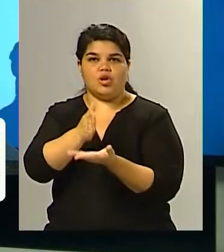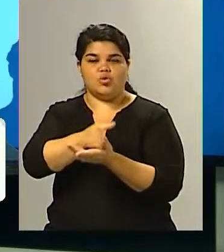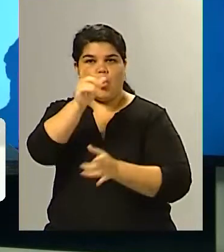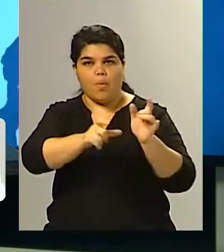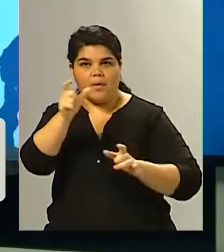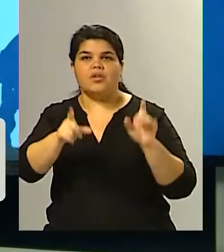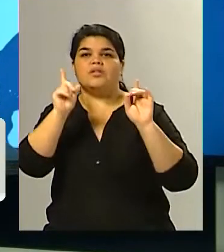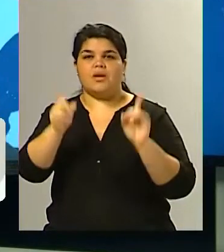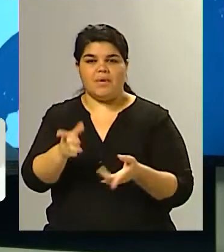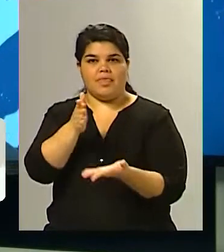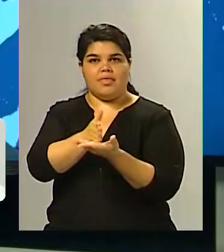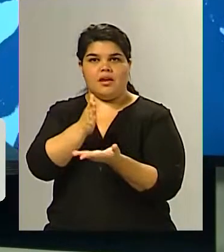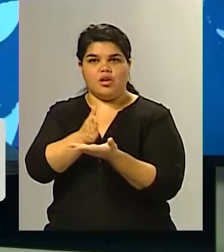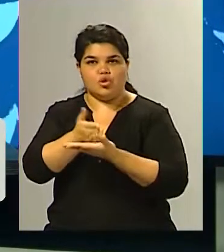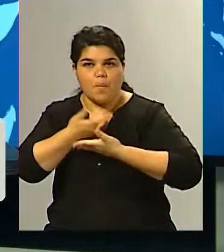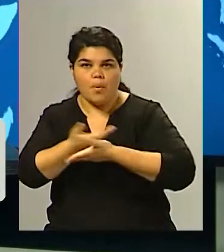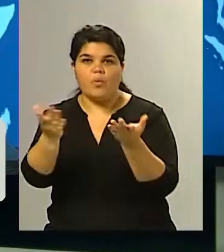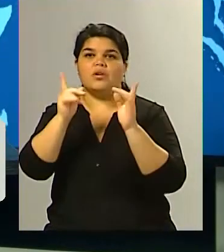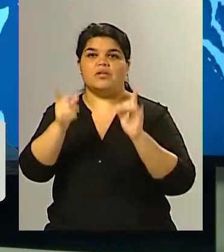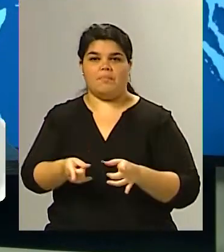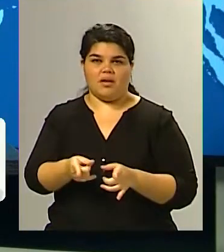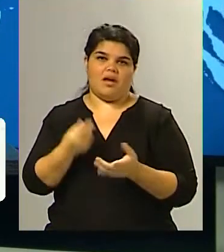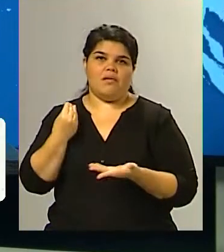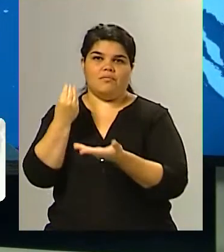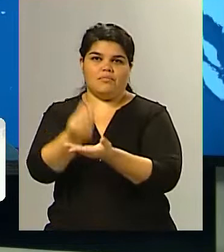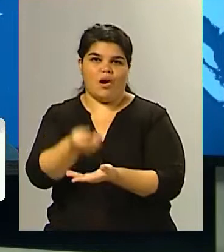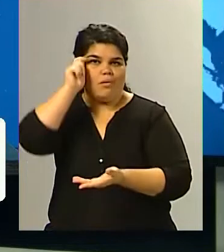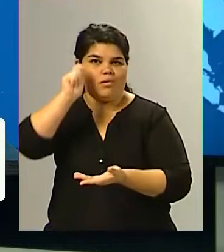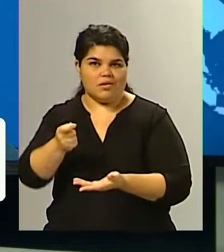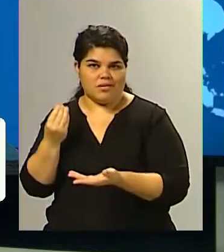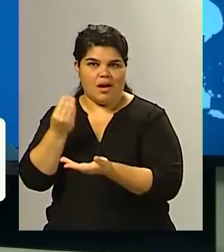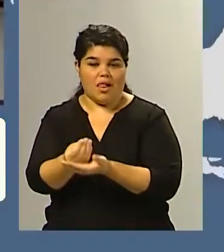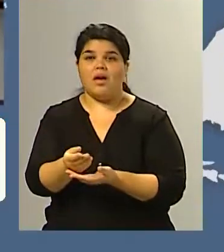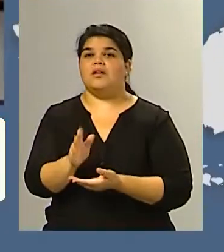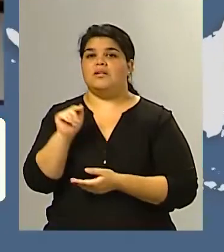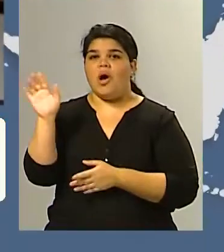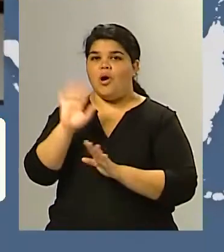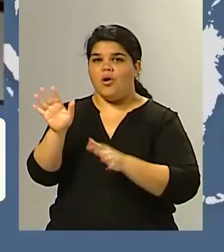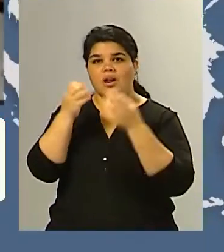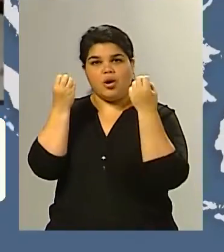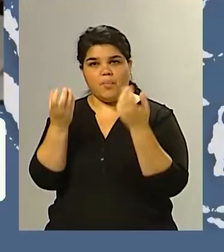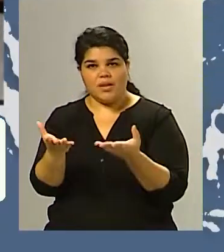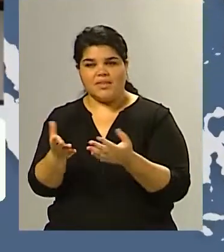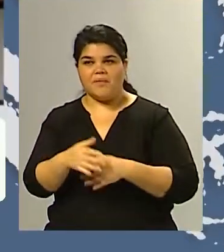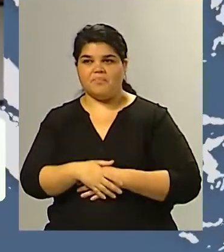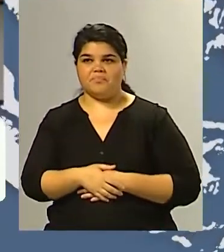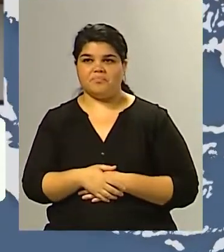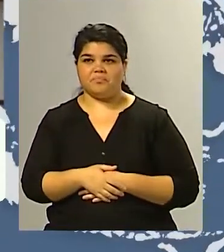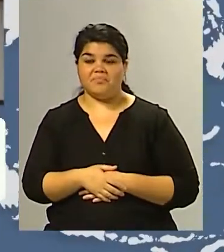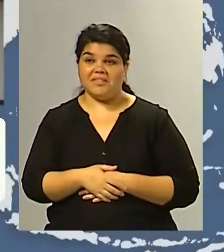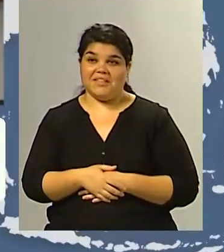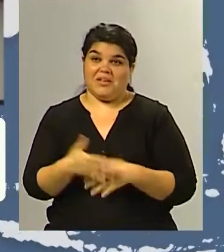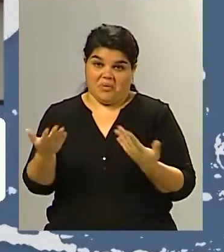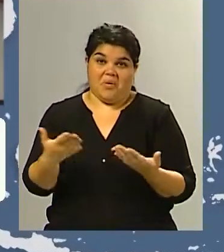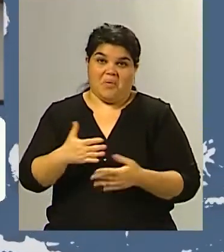Público y de Derecho Público y además funcionario judicial. ¿A quién lo tenemos ahí del otro lado? ¿Qué tal? ¿Cómo le va, Eduardo?